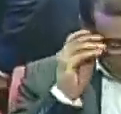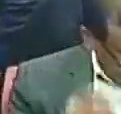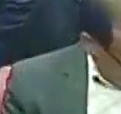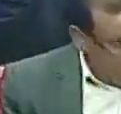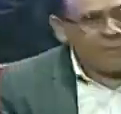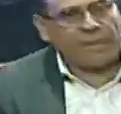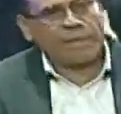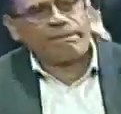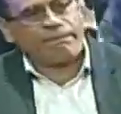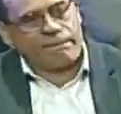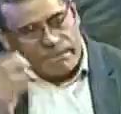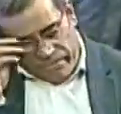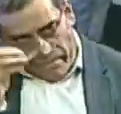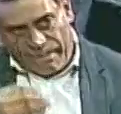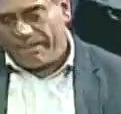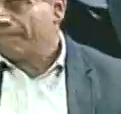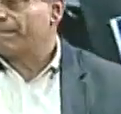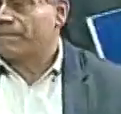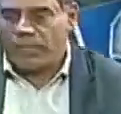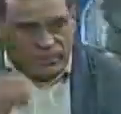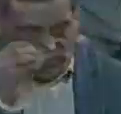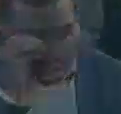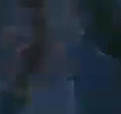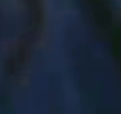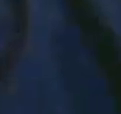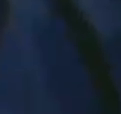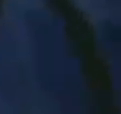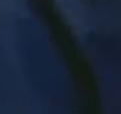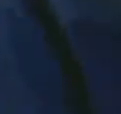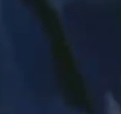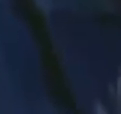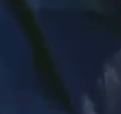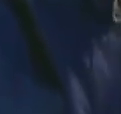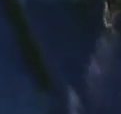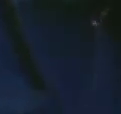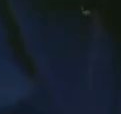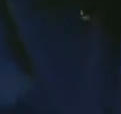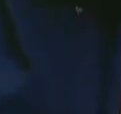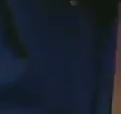Proteger al pueblo, está Nicolás Maduro,